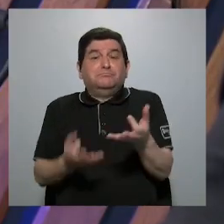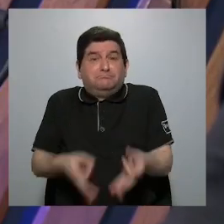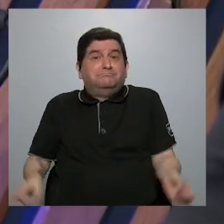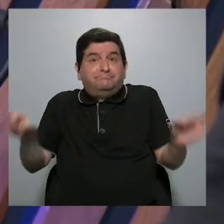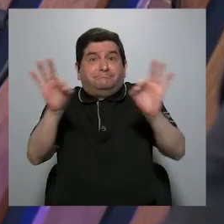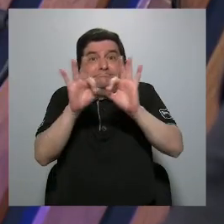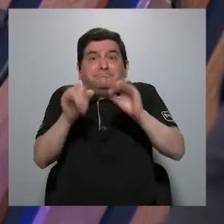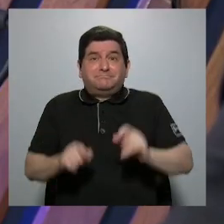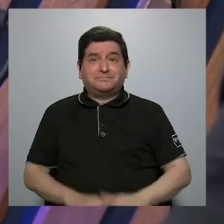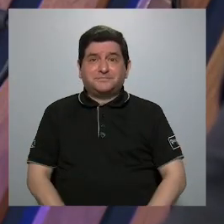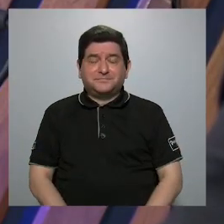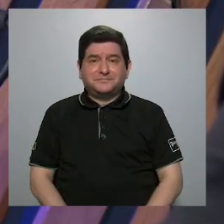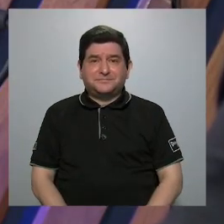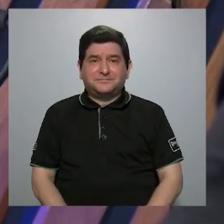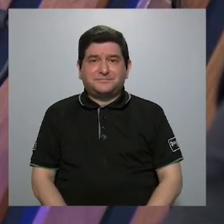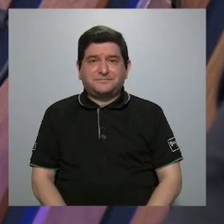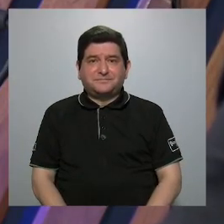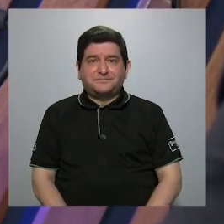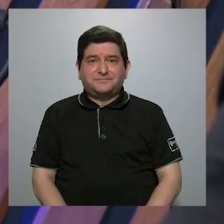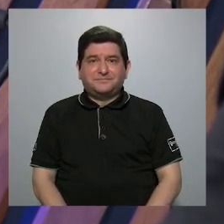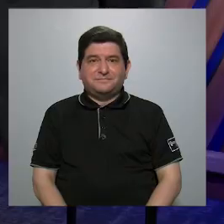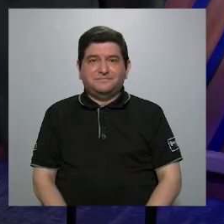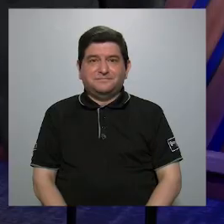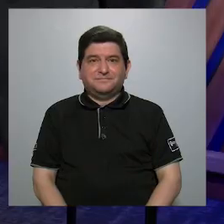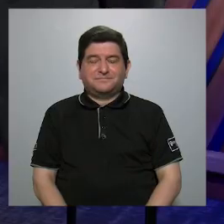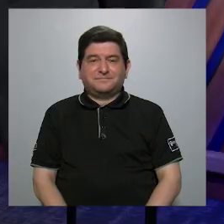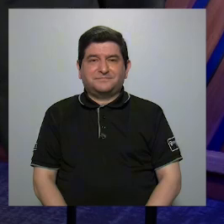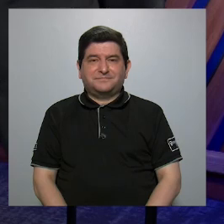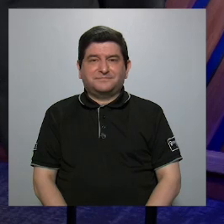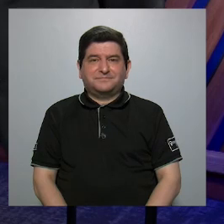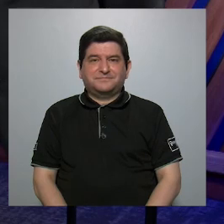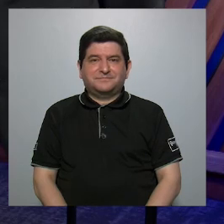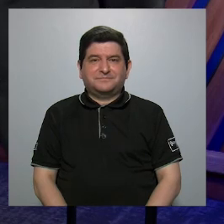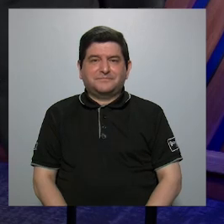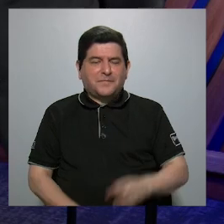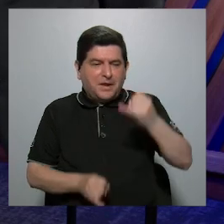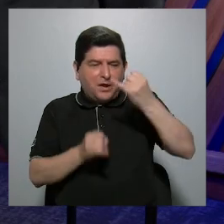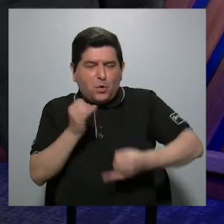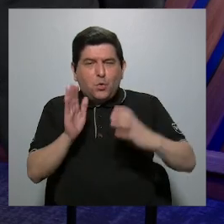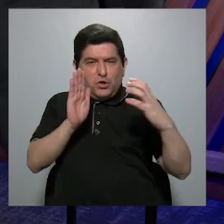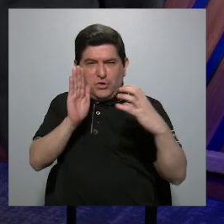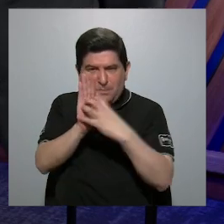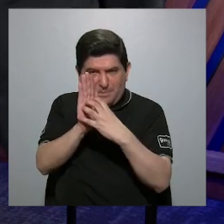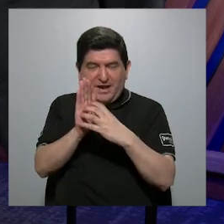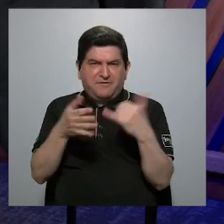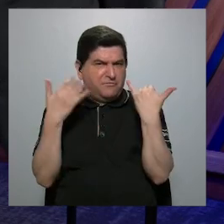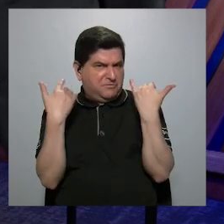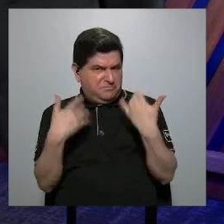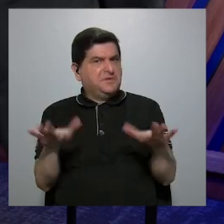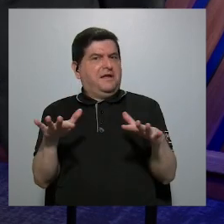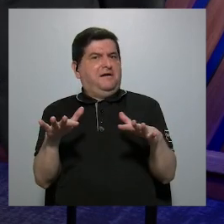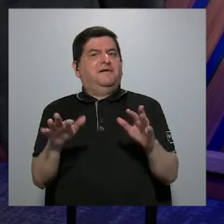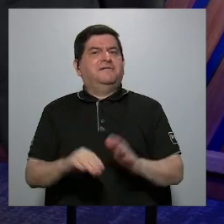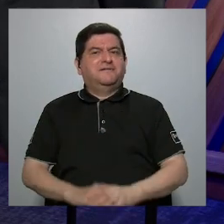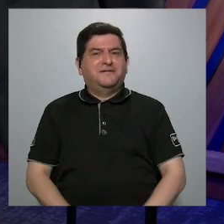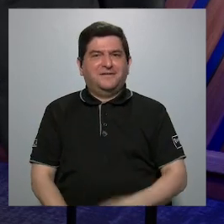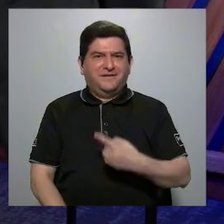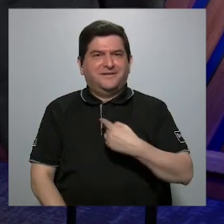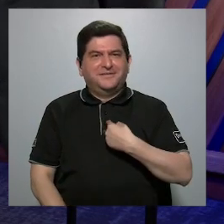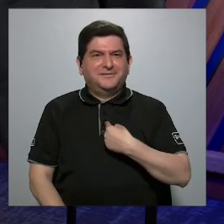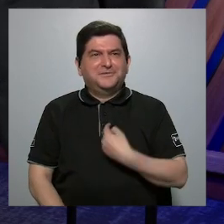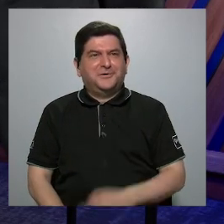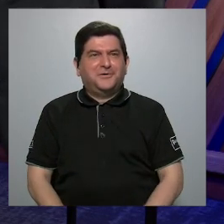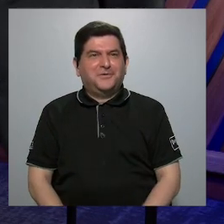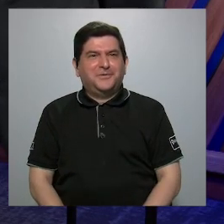es fundamental. Y un último párrafo, y dejo ya